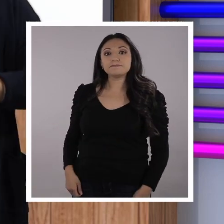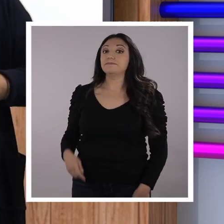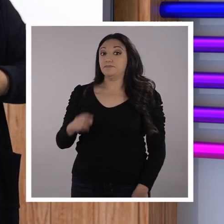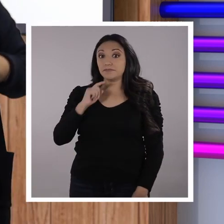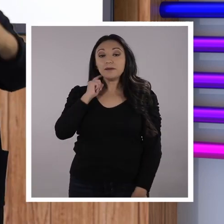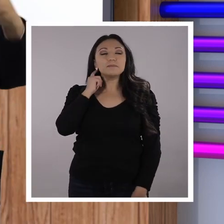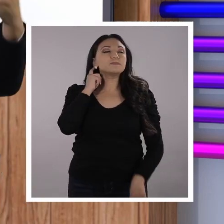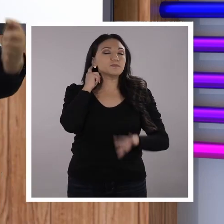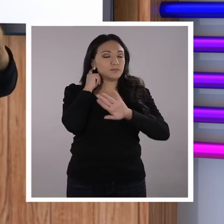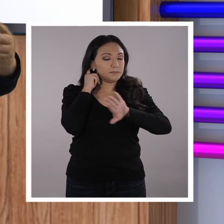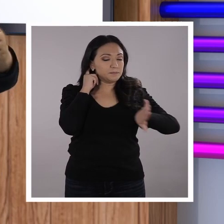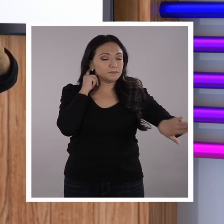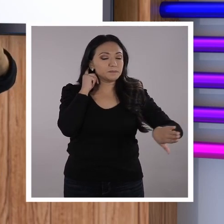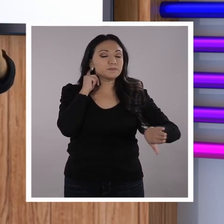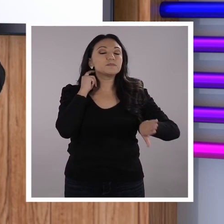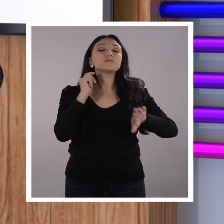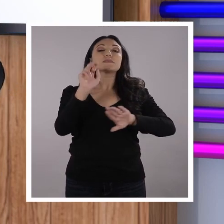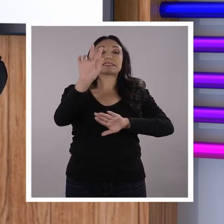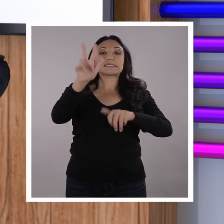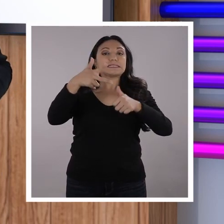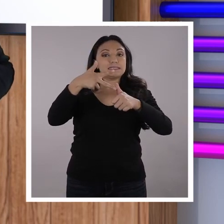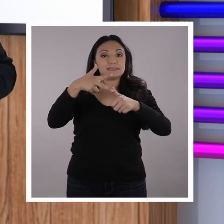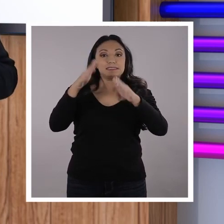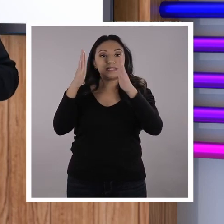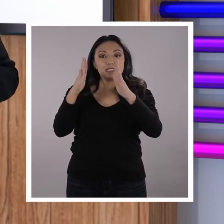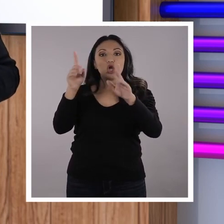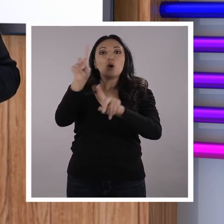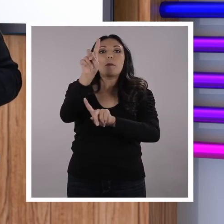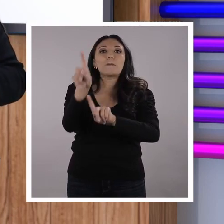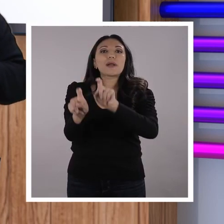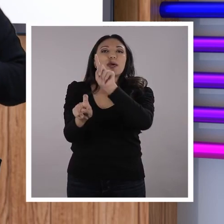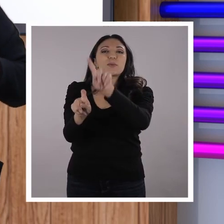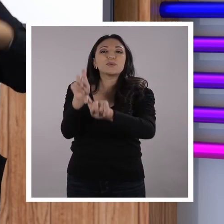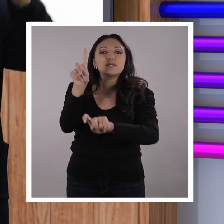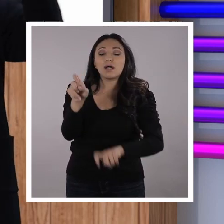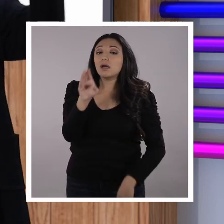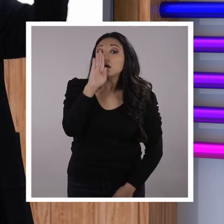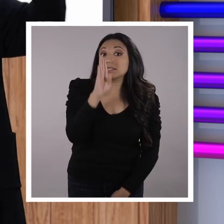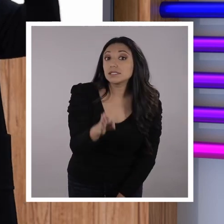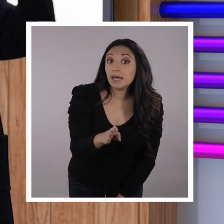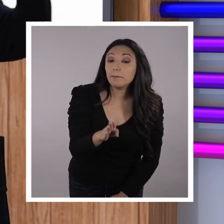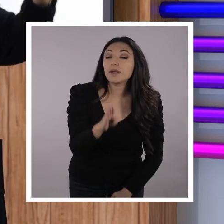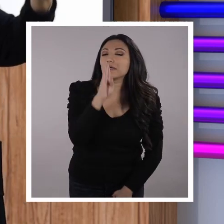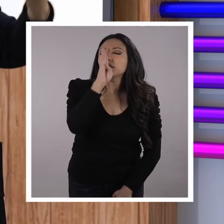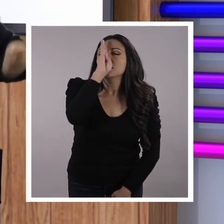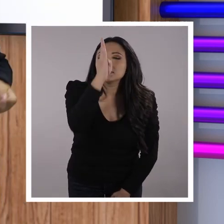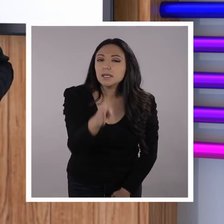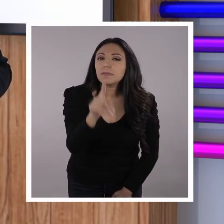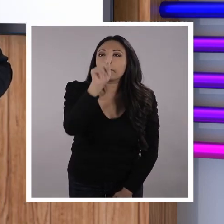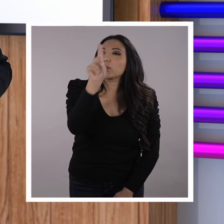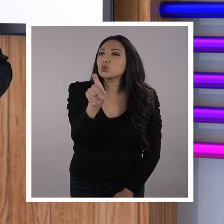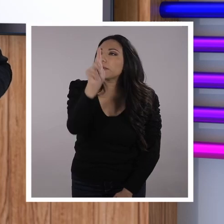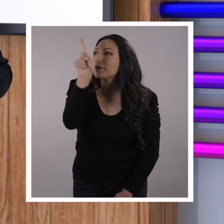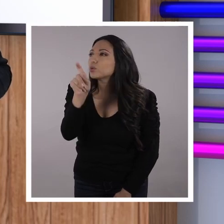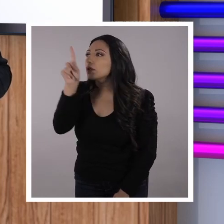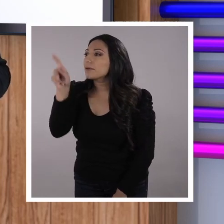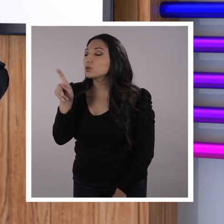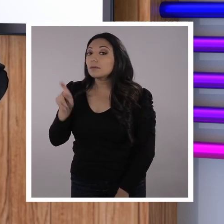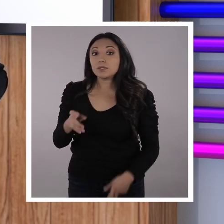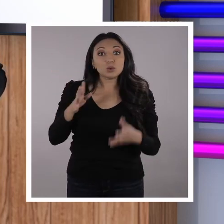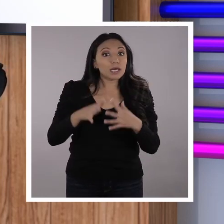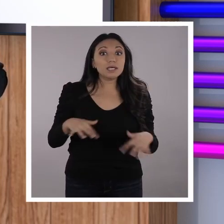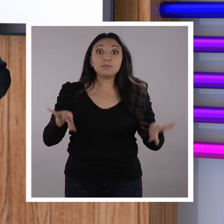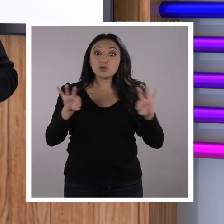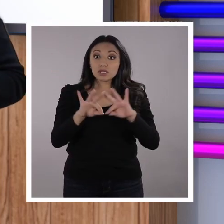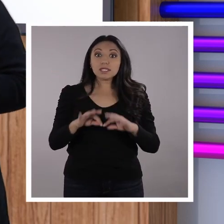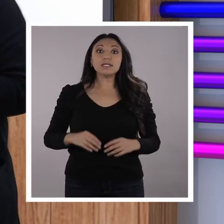tercera parte, que es preguntar. ¿Por qué? Porque siempre hay que preguntar, preguntar, preguntar, preguntar. Todas las preguntas